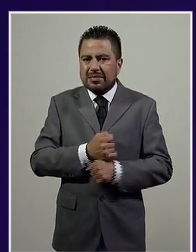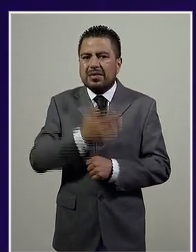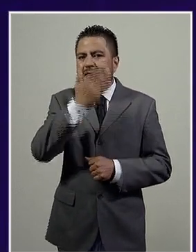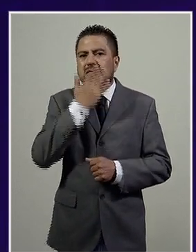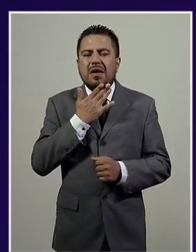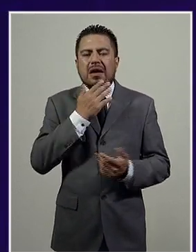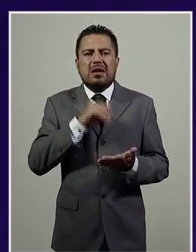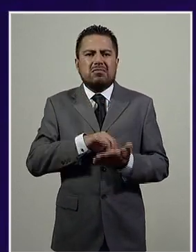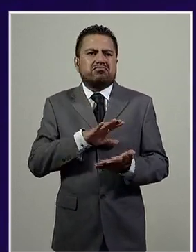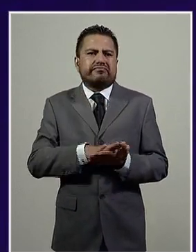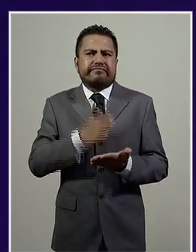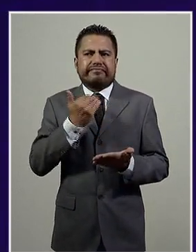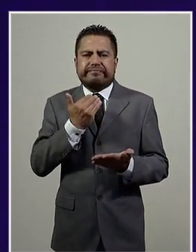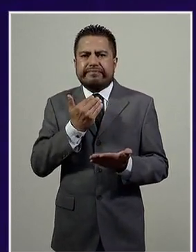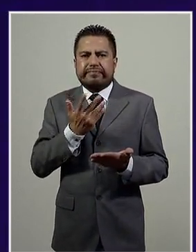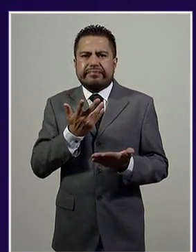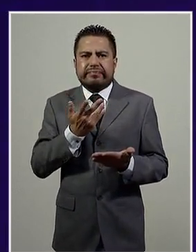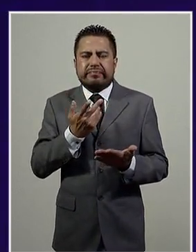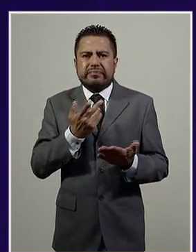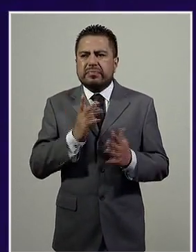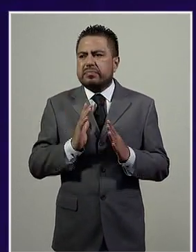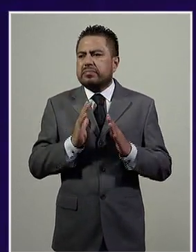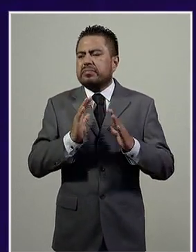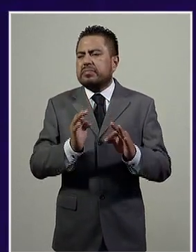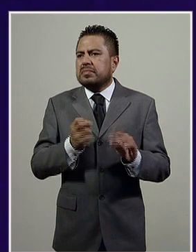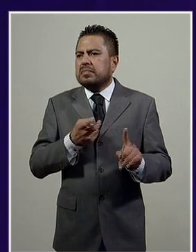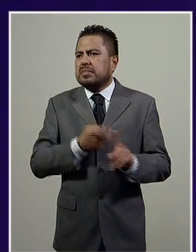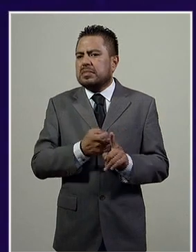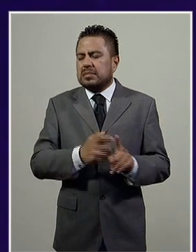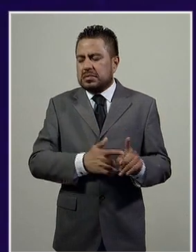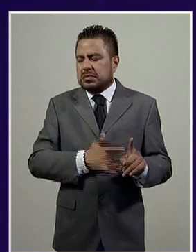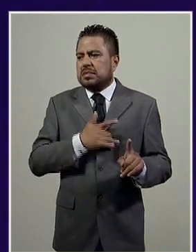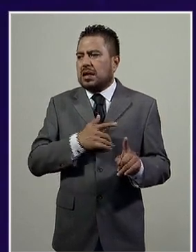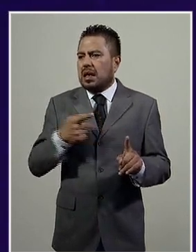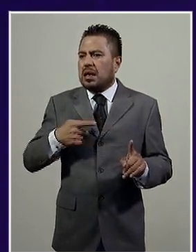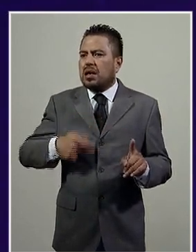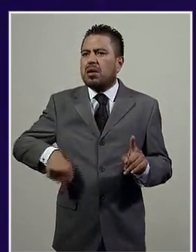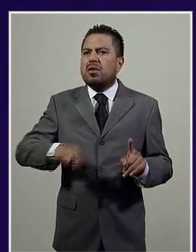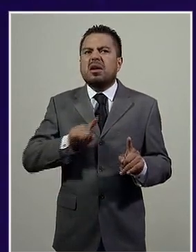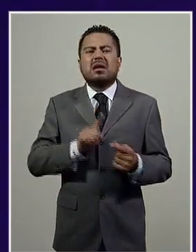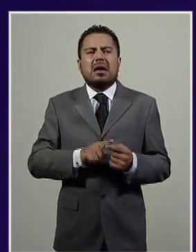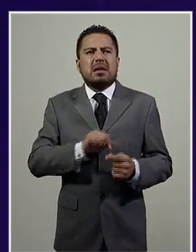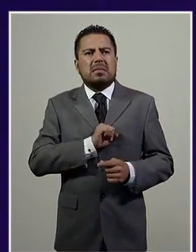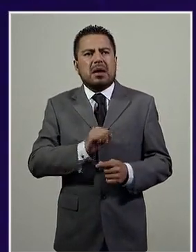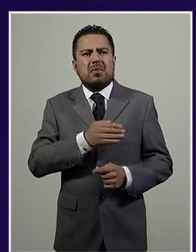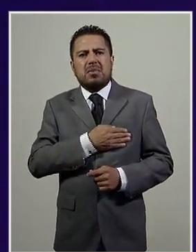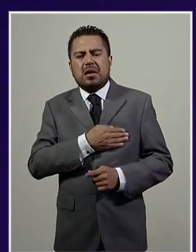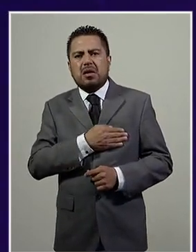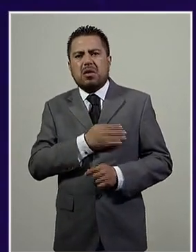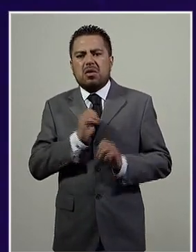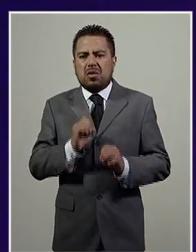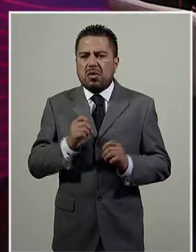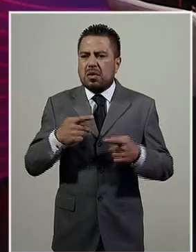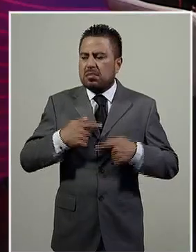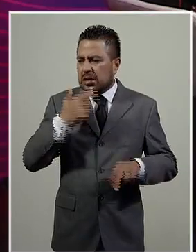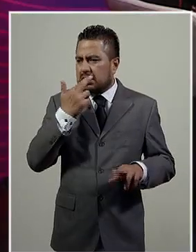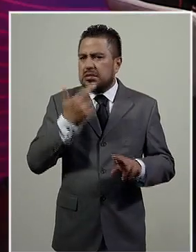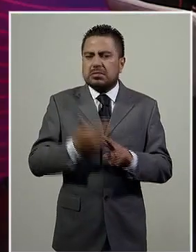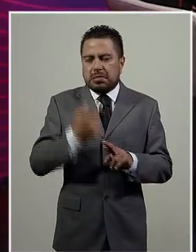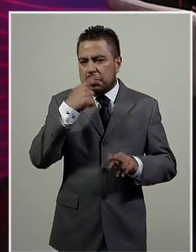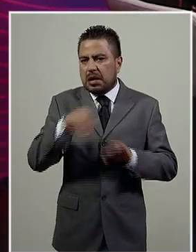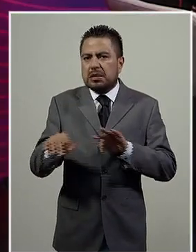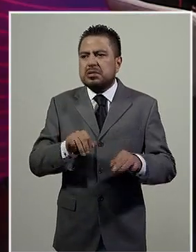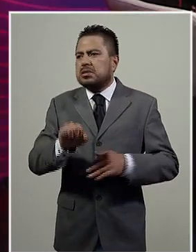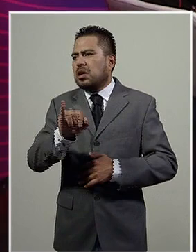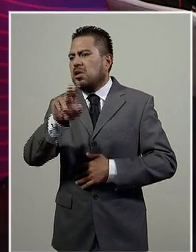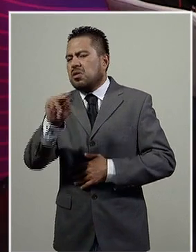están codificadas. Sí, no. Que provienen un poco de la intuición de la gente sobre quién es bueno y quién es malo, quién será una persona responsable para un trabajo y